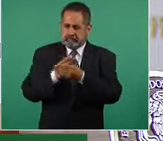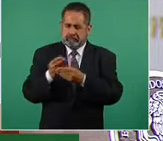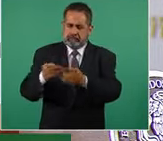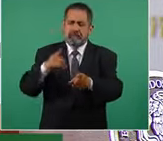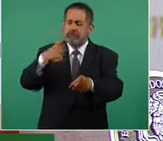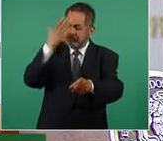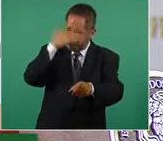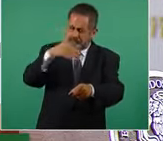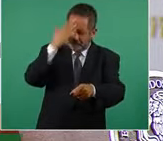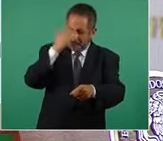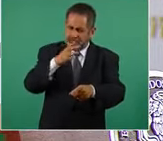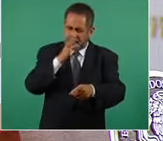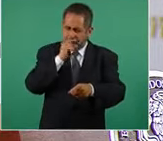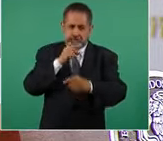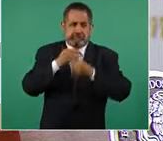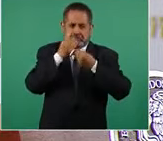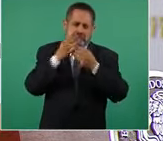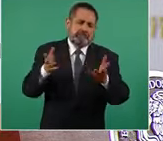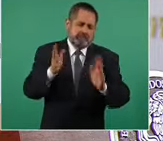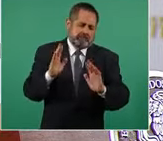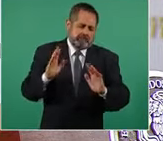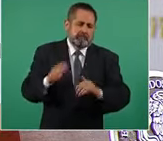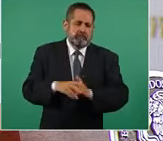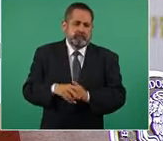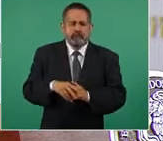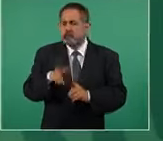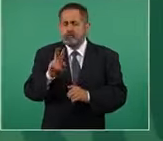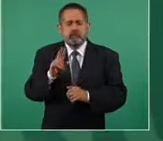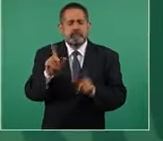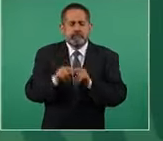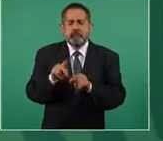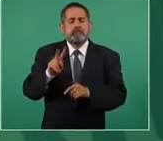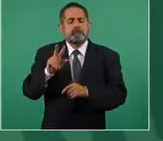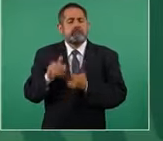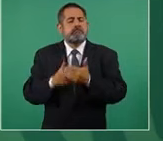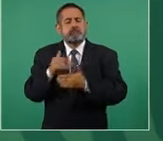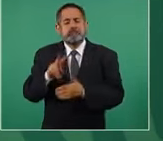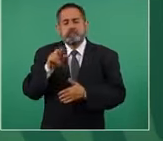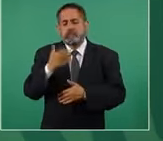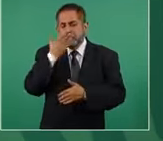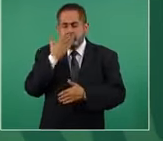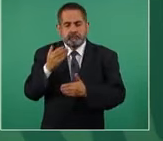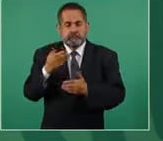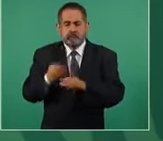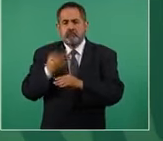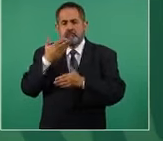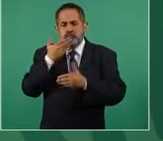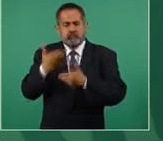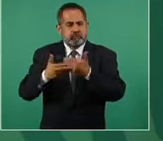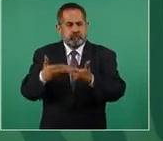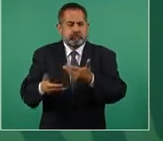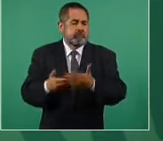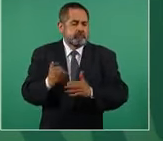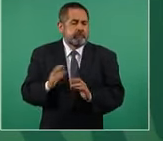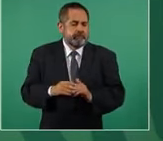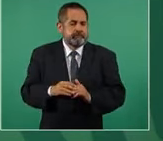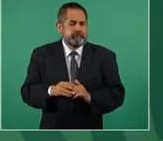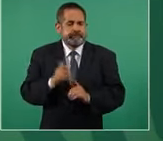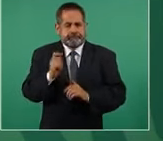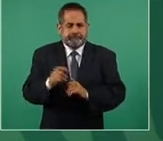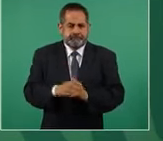ustedes lo saben, y vamos bien en la investigación, muy bien. Entonces,